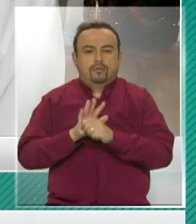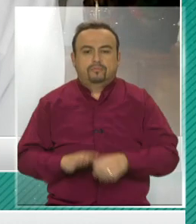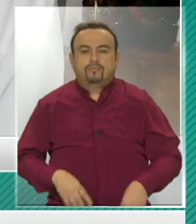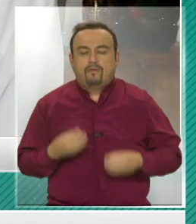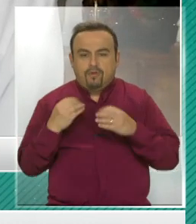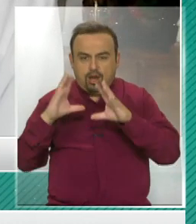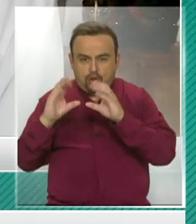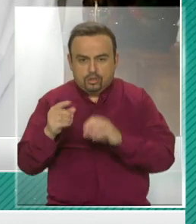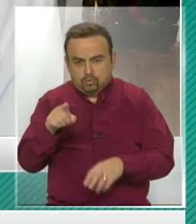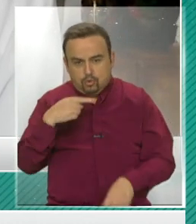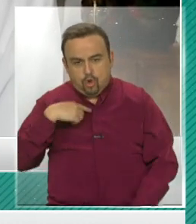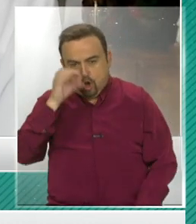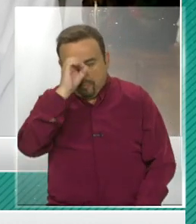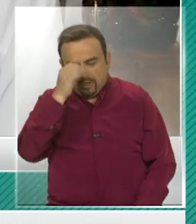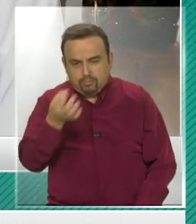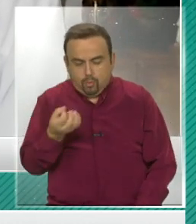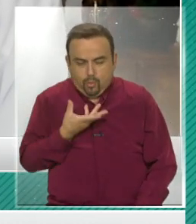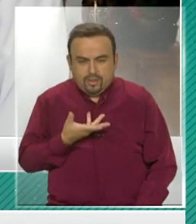bienvenidos